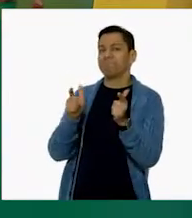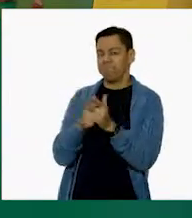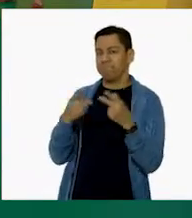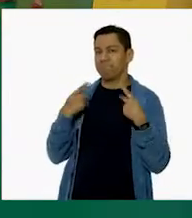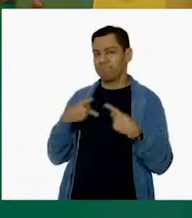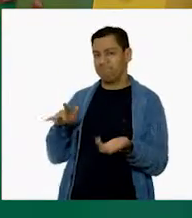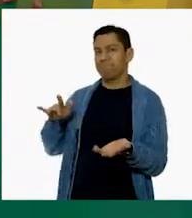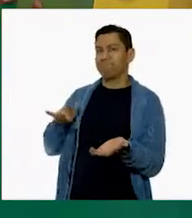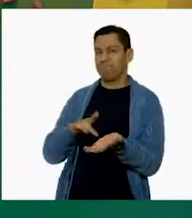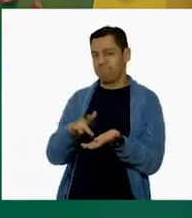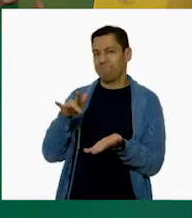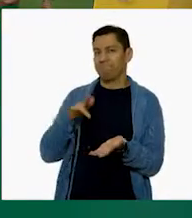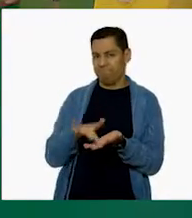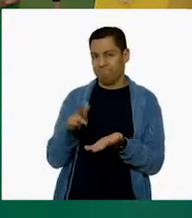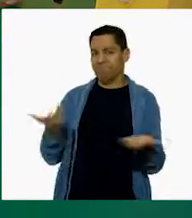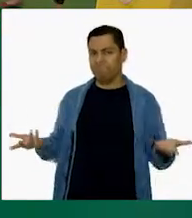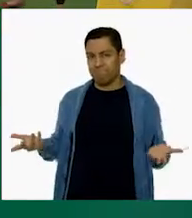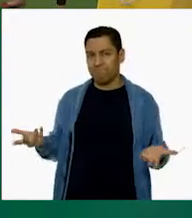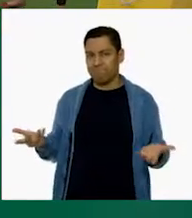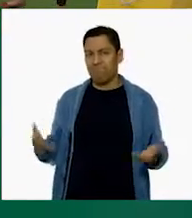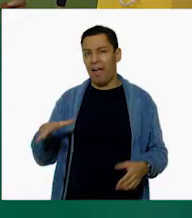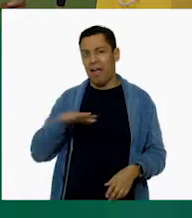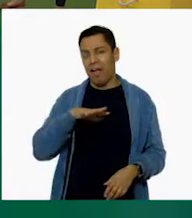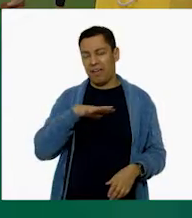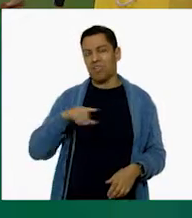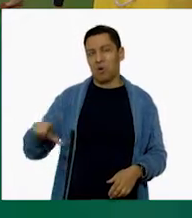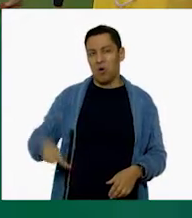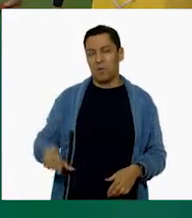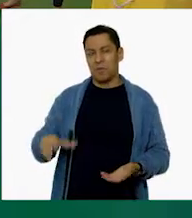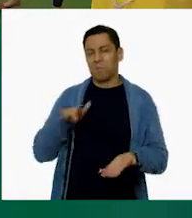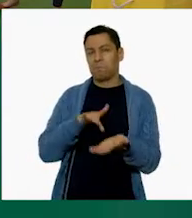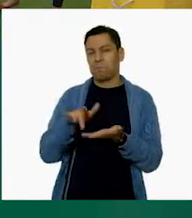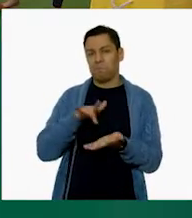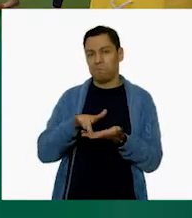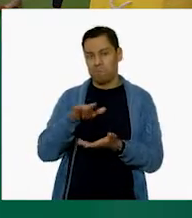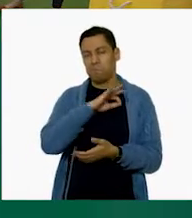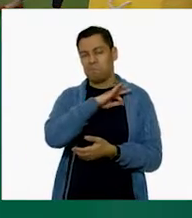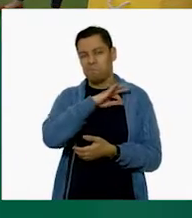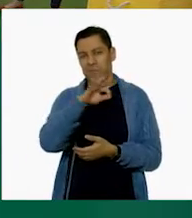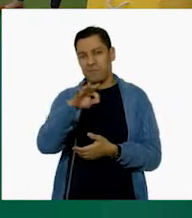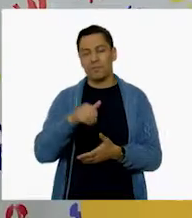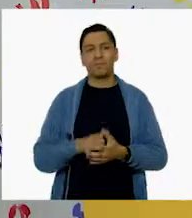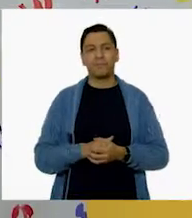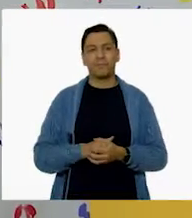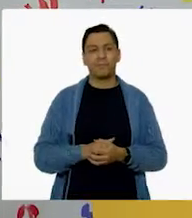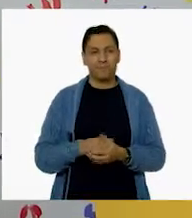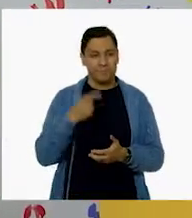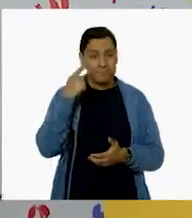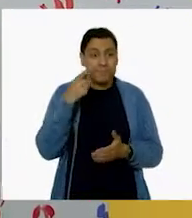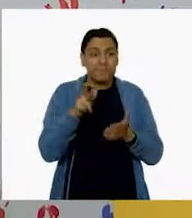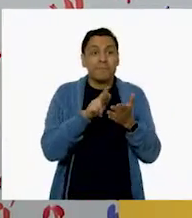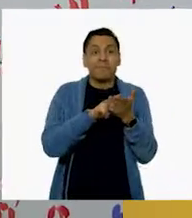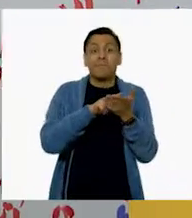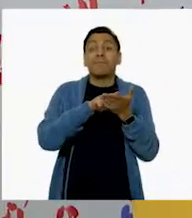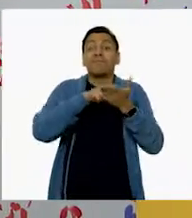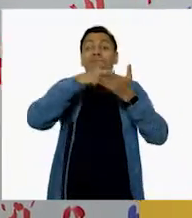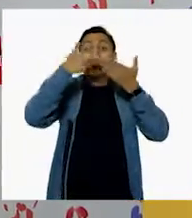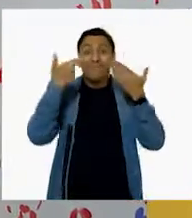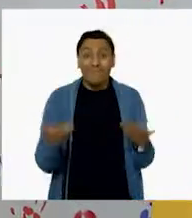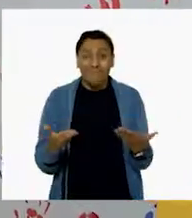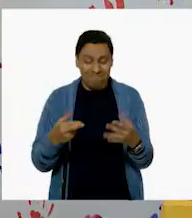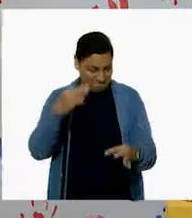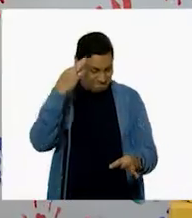¿verdad? ¡Ah, sí! Muy bien. Ya tomamos la foto. Quiero presentarles entonces cómo va a quedar nuestra revista del